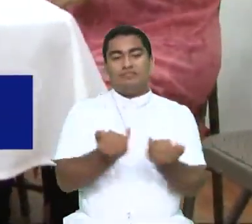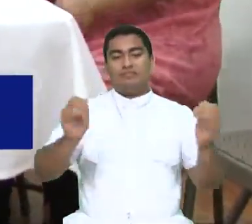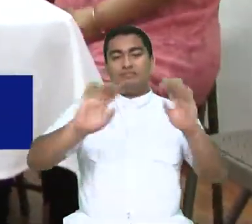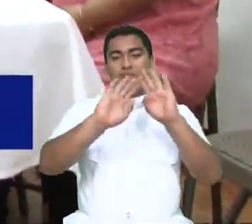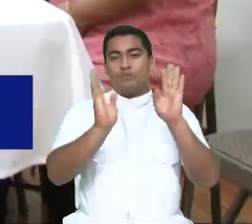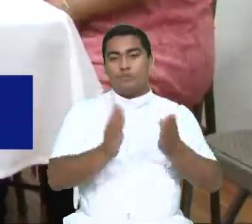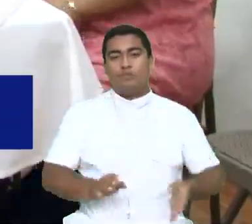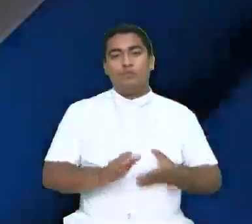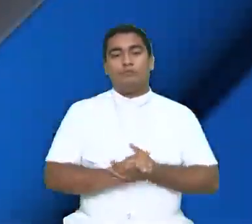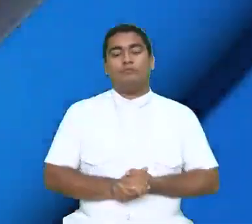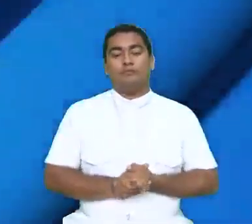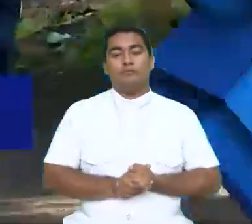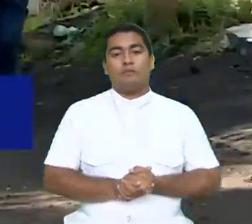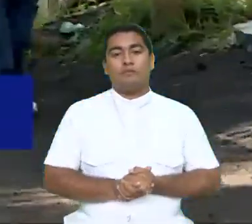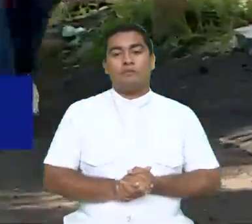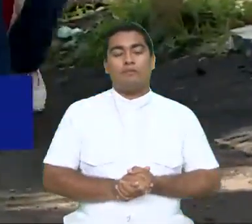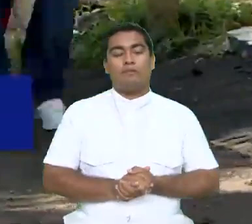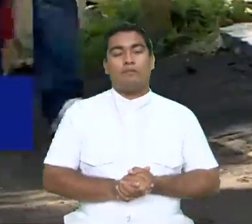Mujer.